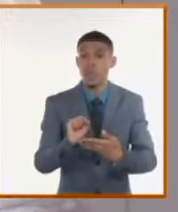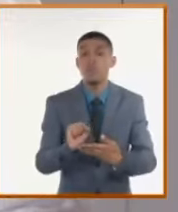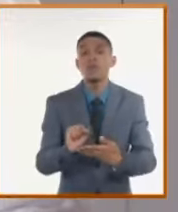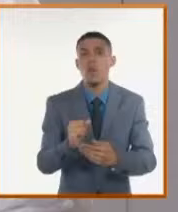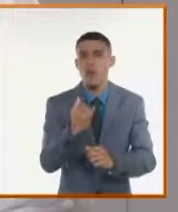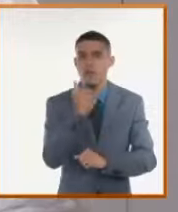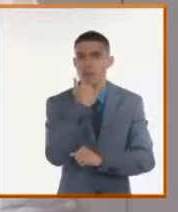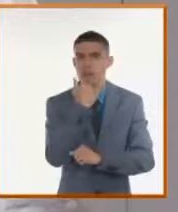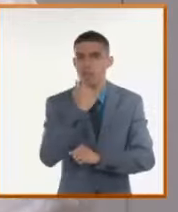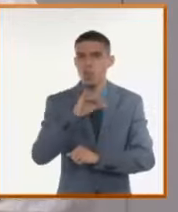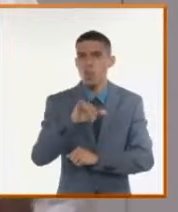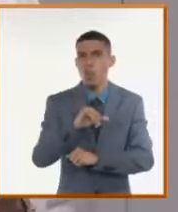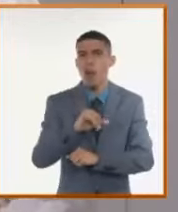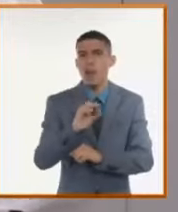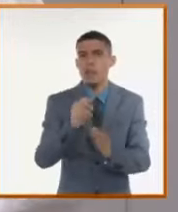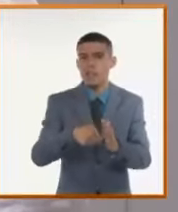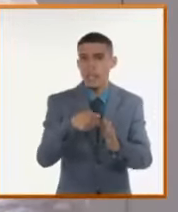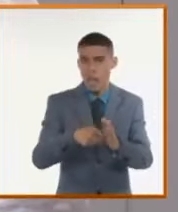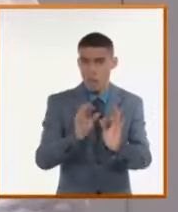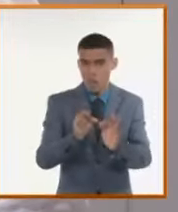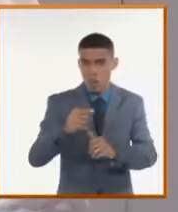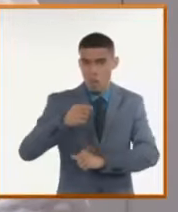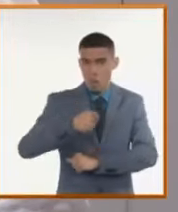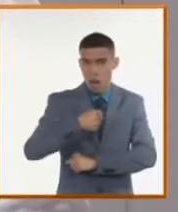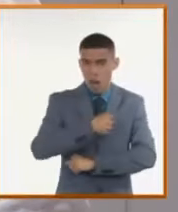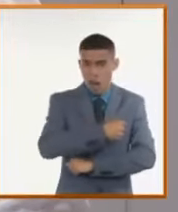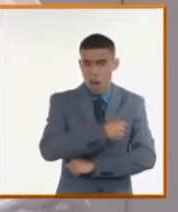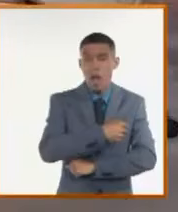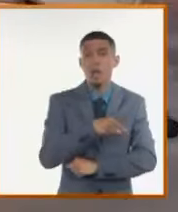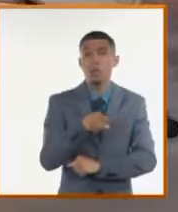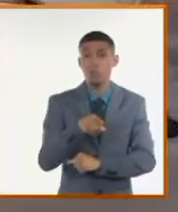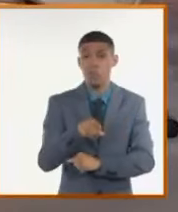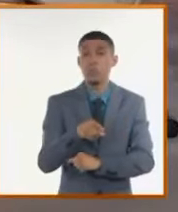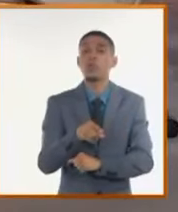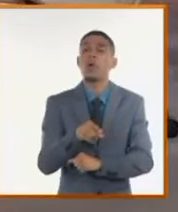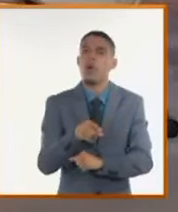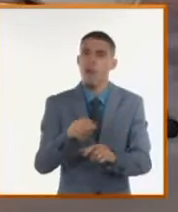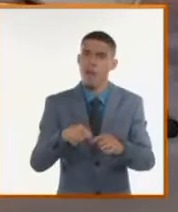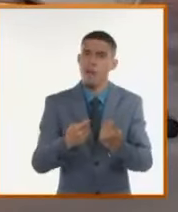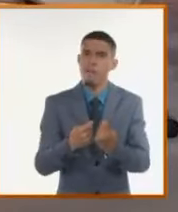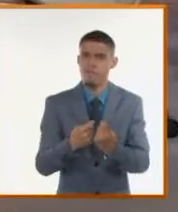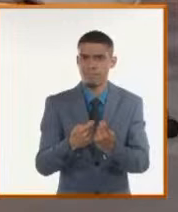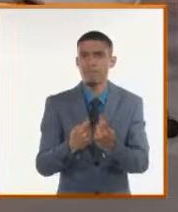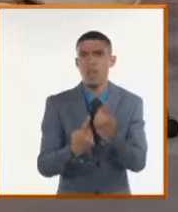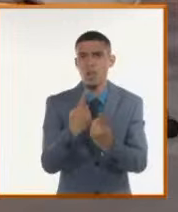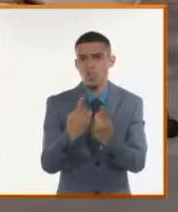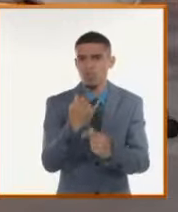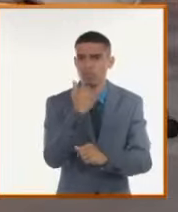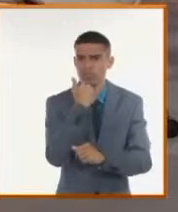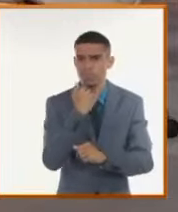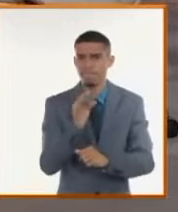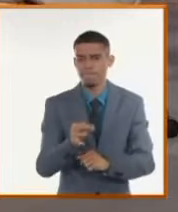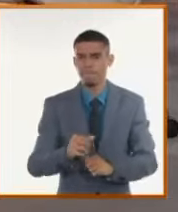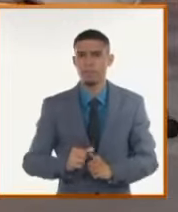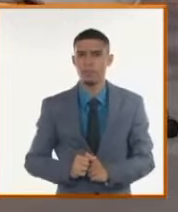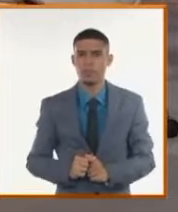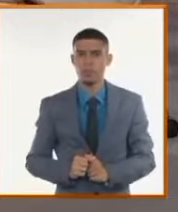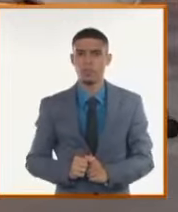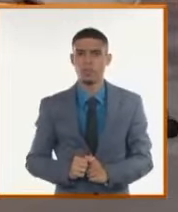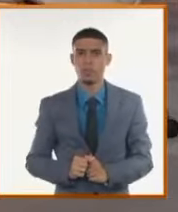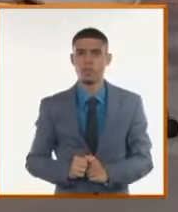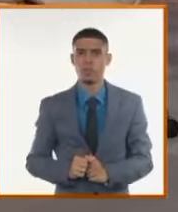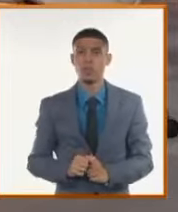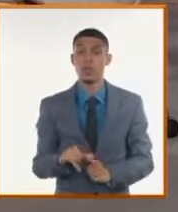que son más más económicos más ligeros y la prestaciones son asequibles para lo que llaman la los televidentes los